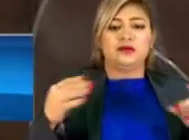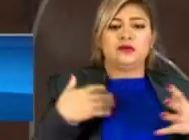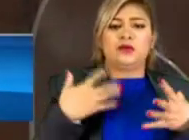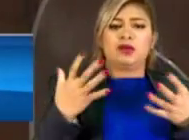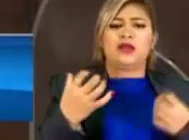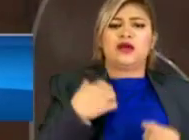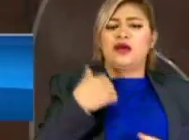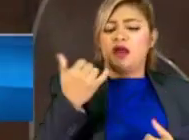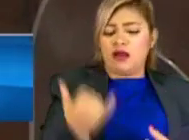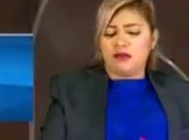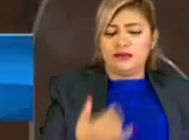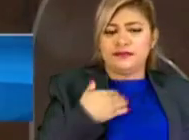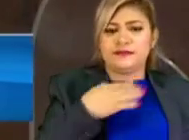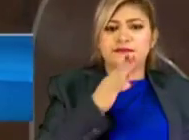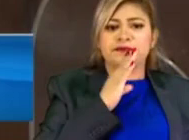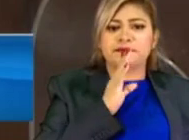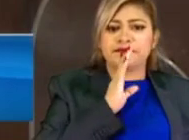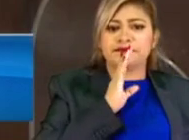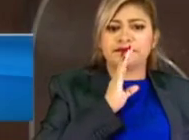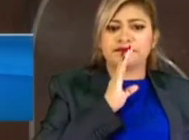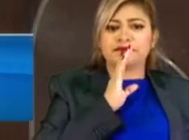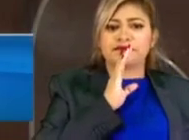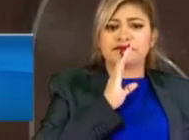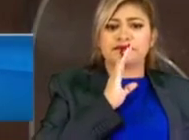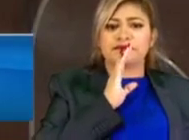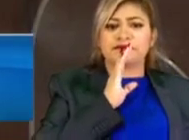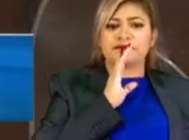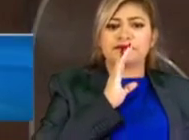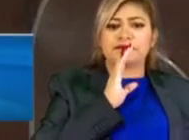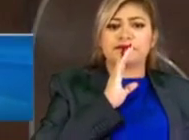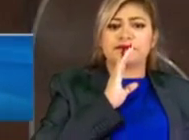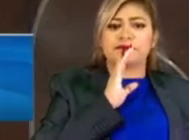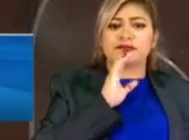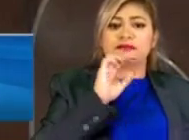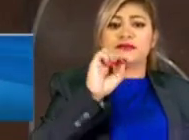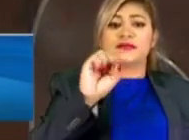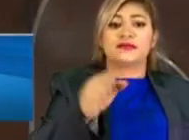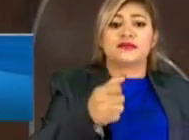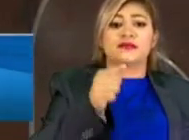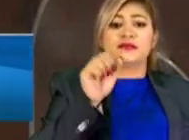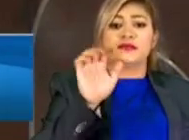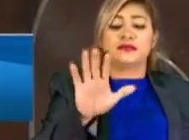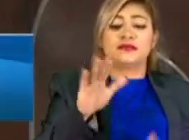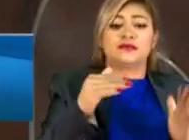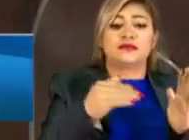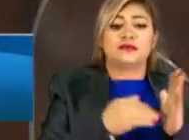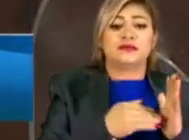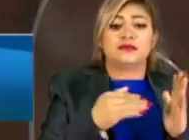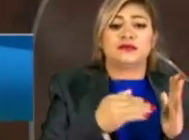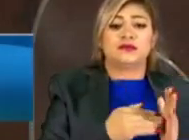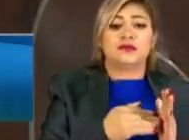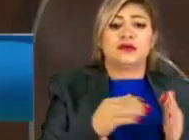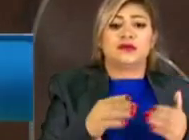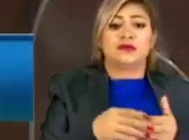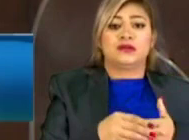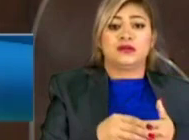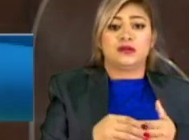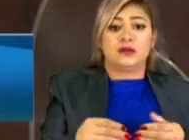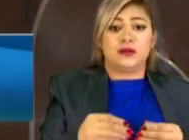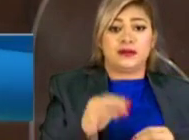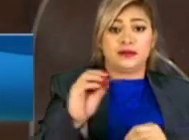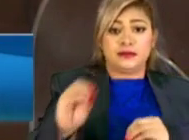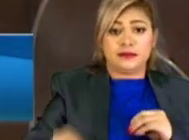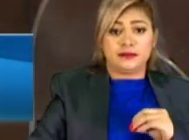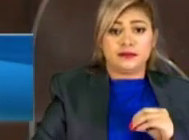hoy que estamos asignando 15 millones de balboas adicionales